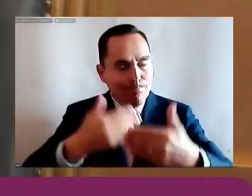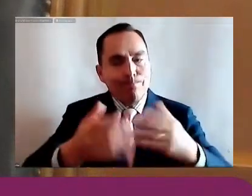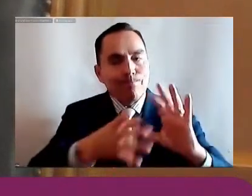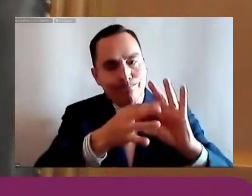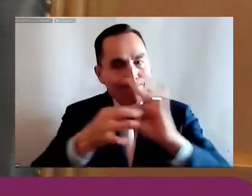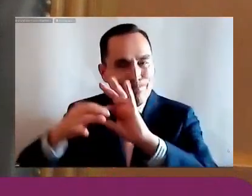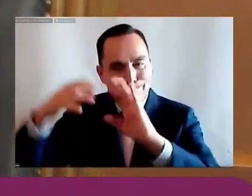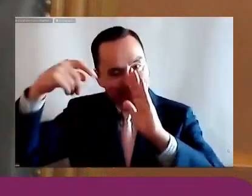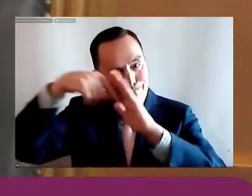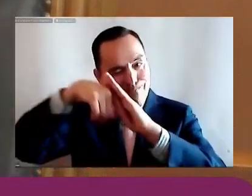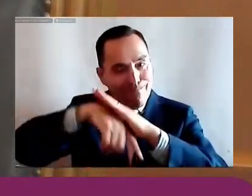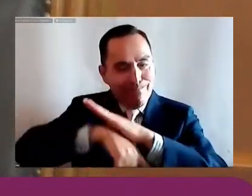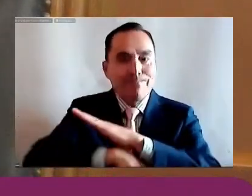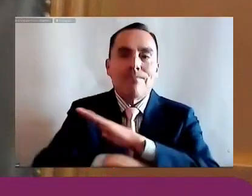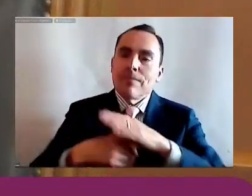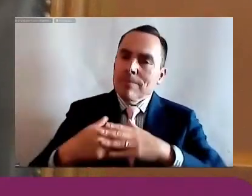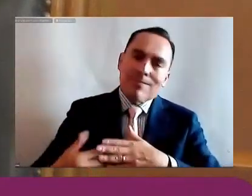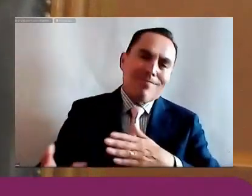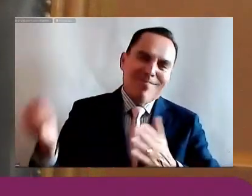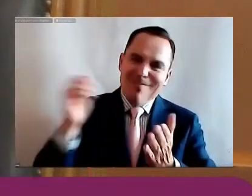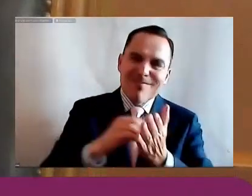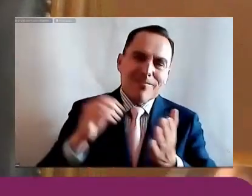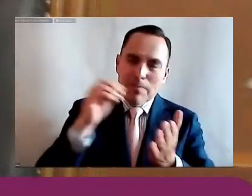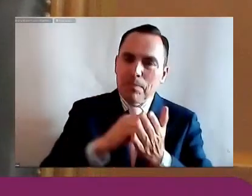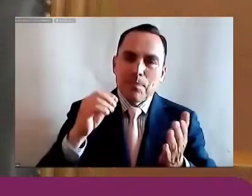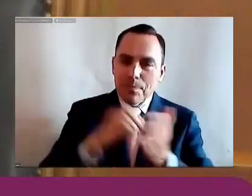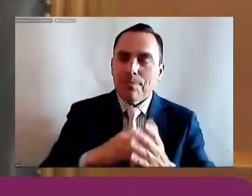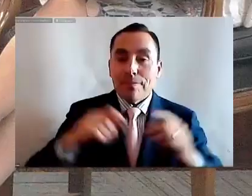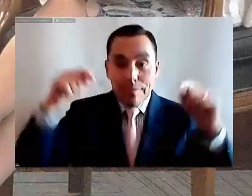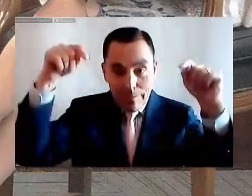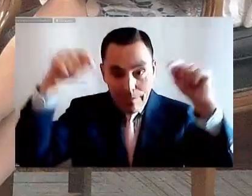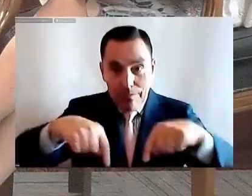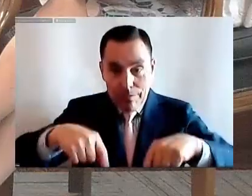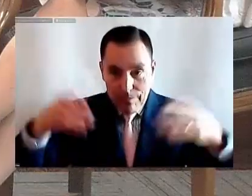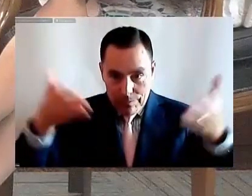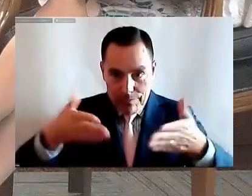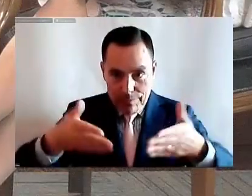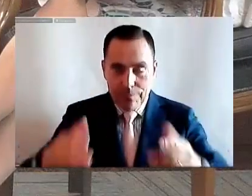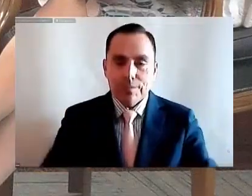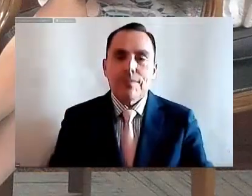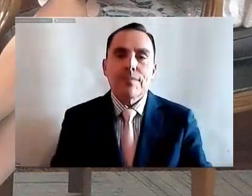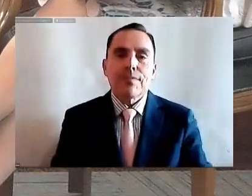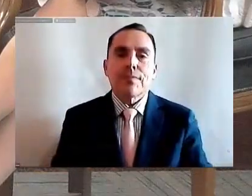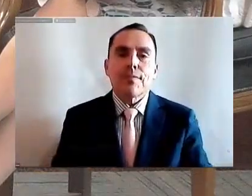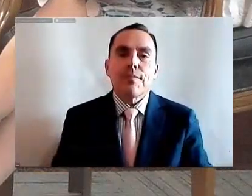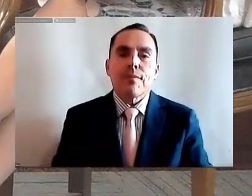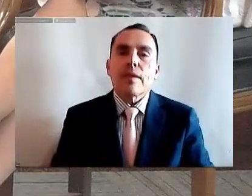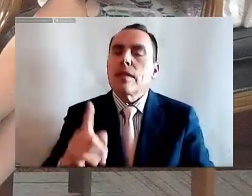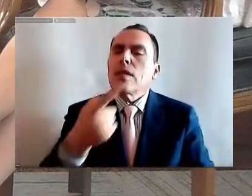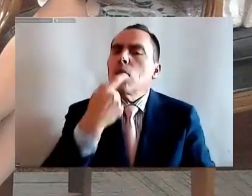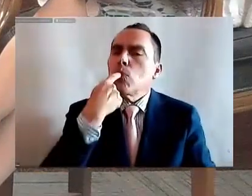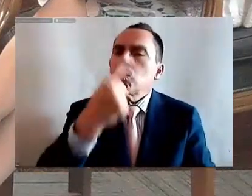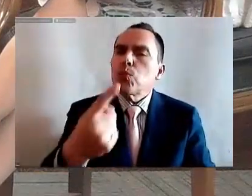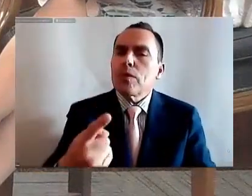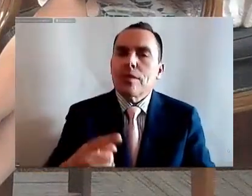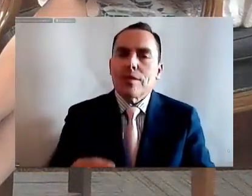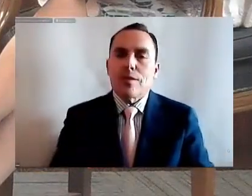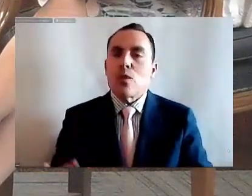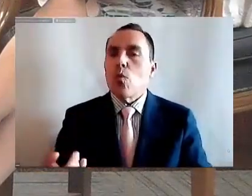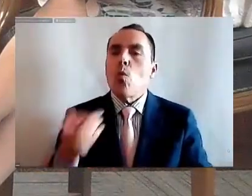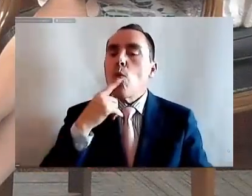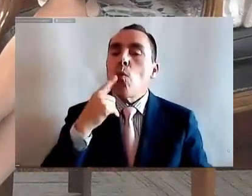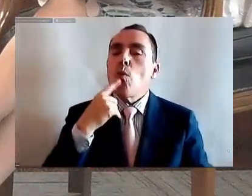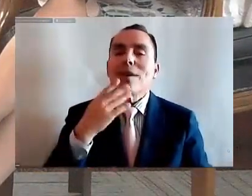allá de los contextos circunstanciales. Con respecto a la pregunta, yo me quiero colgar un poco de la pregunta